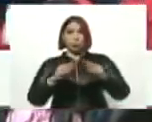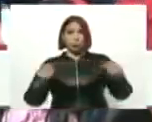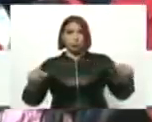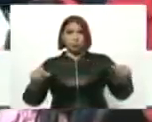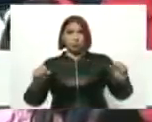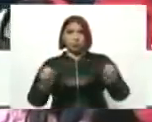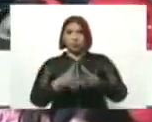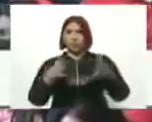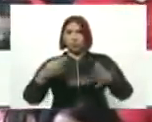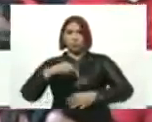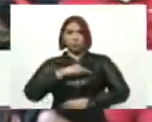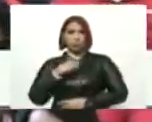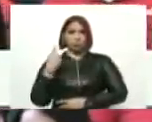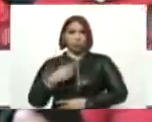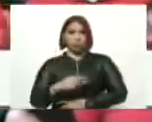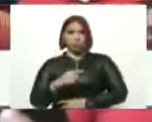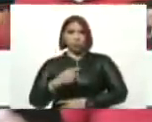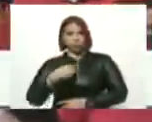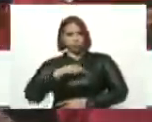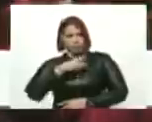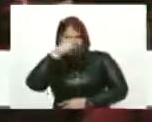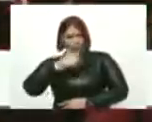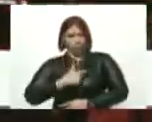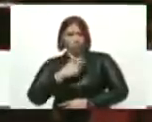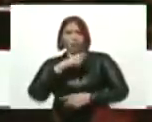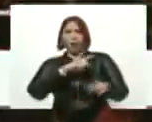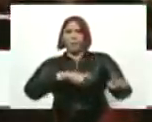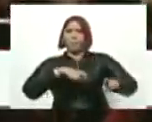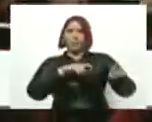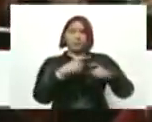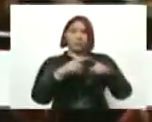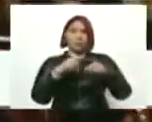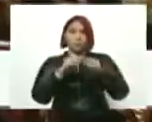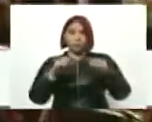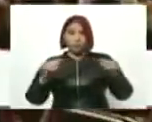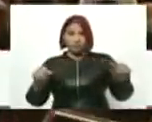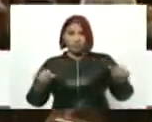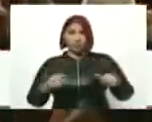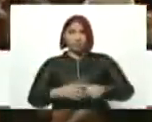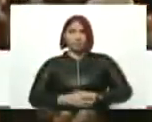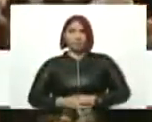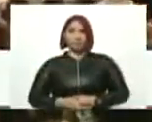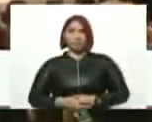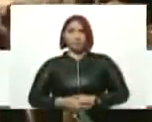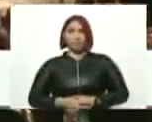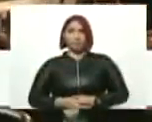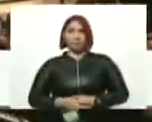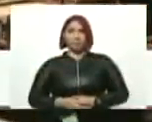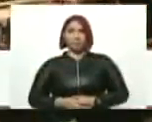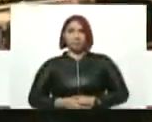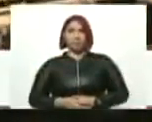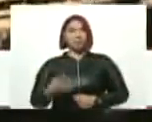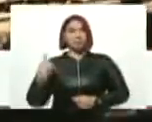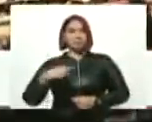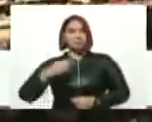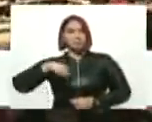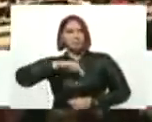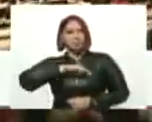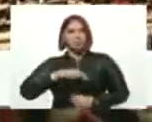tenemos nosotros. Uno porque es campesino, ¿ves? Pero las tierras tan generosas que tenemos